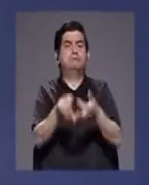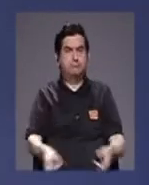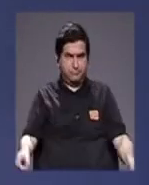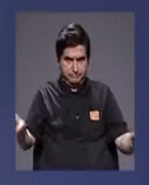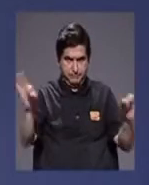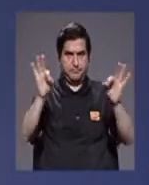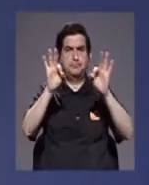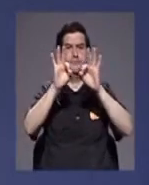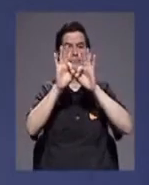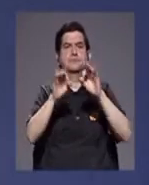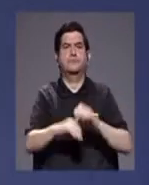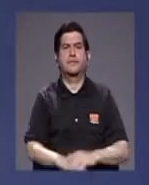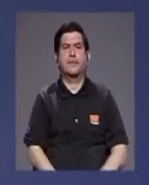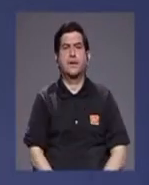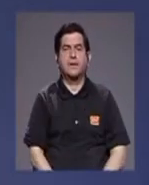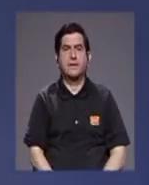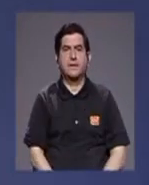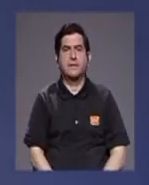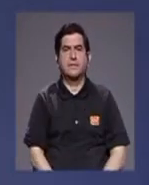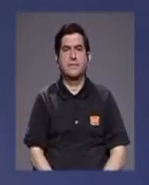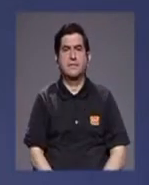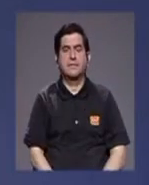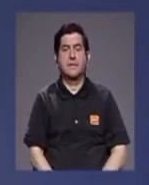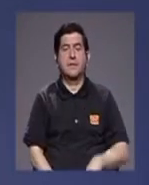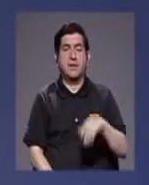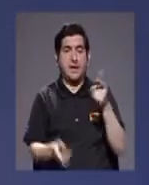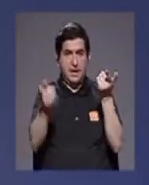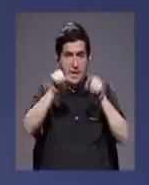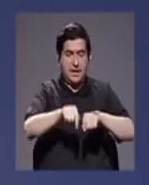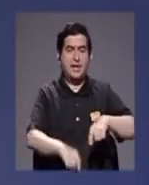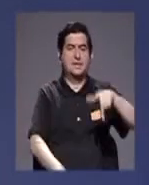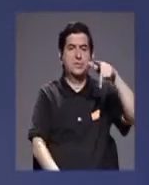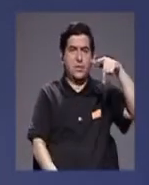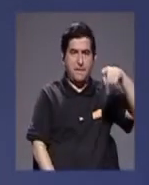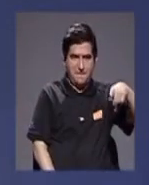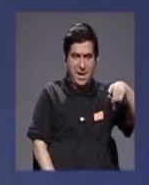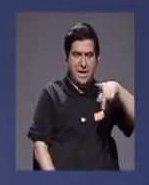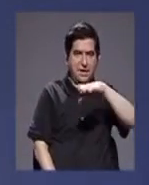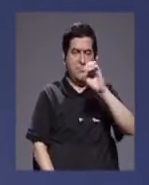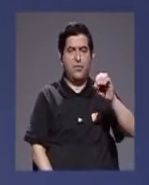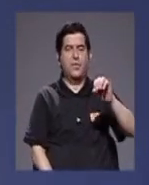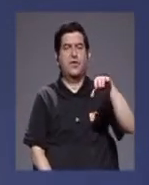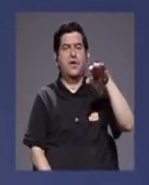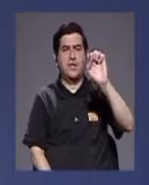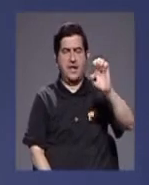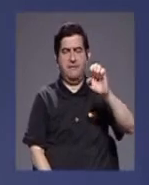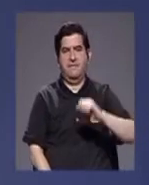significativa entre don Pablo y don Efraín.